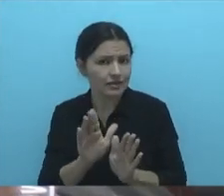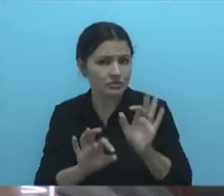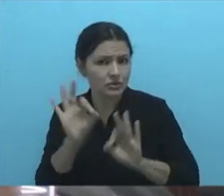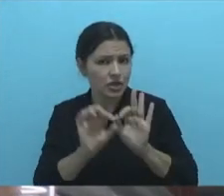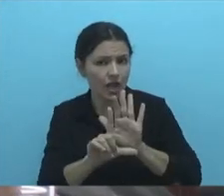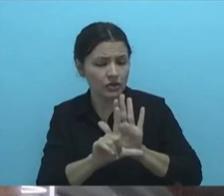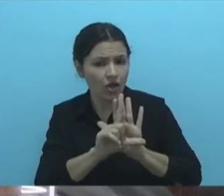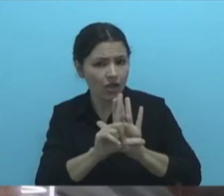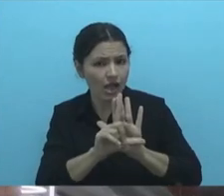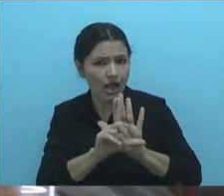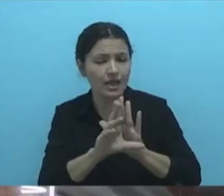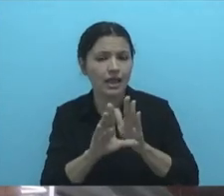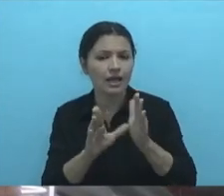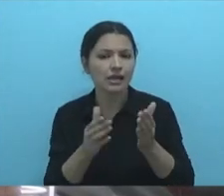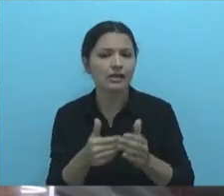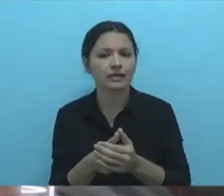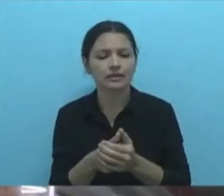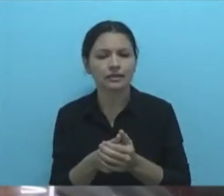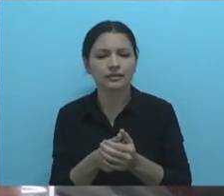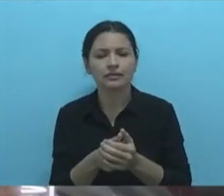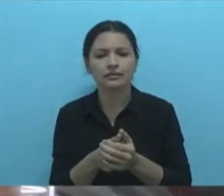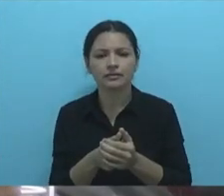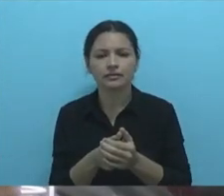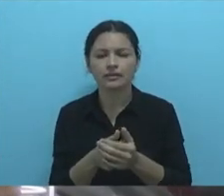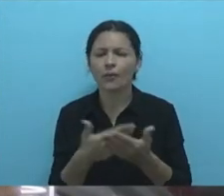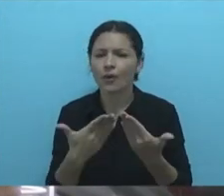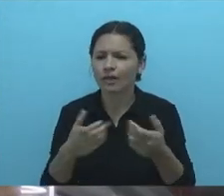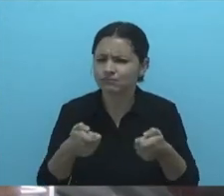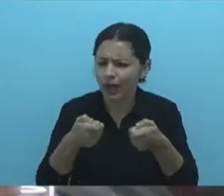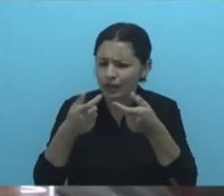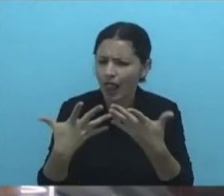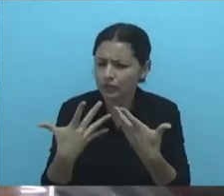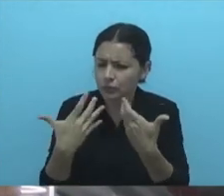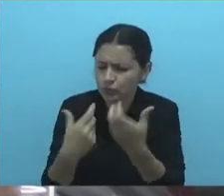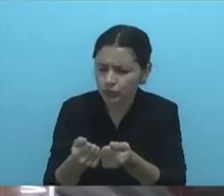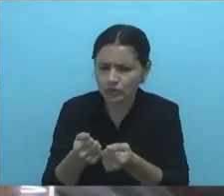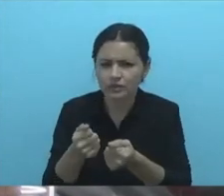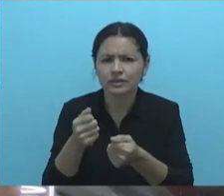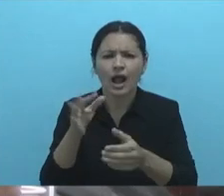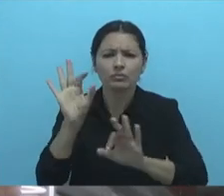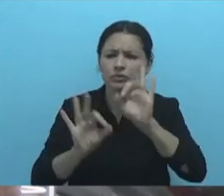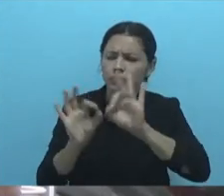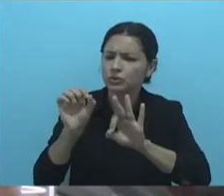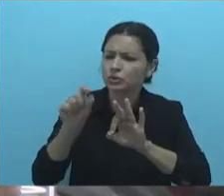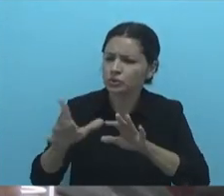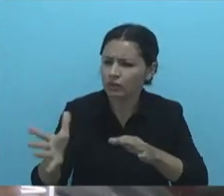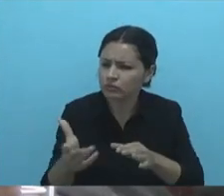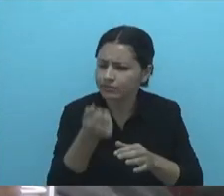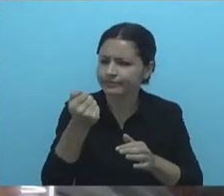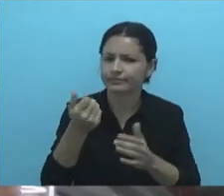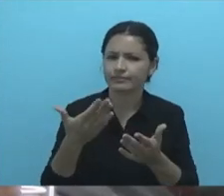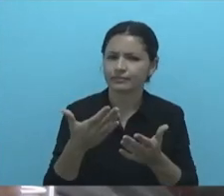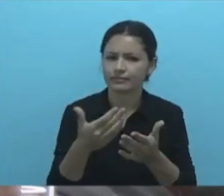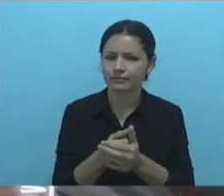que desde lo material y lo efectivo garanticen oportunidades que permitan concretar proyectos de vida y que